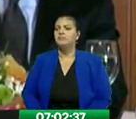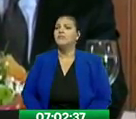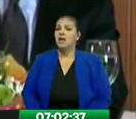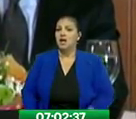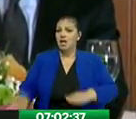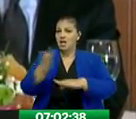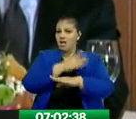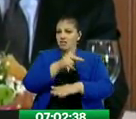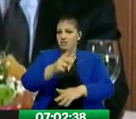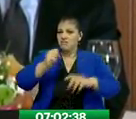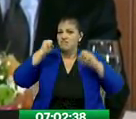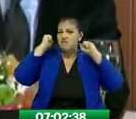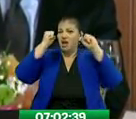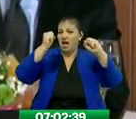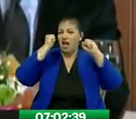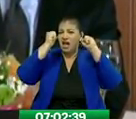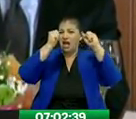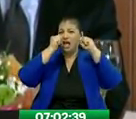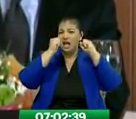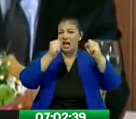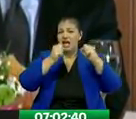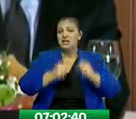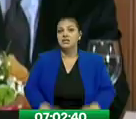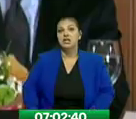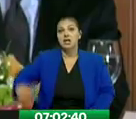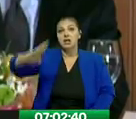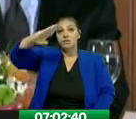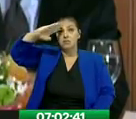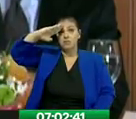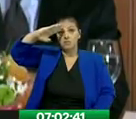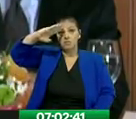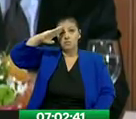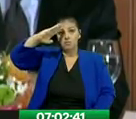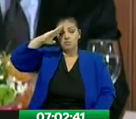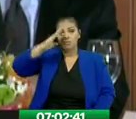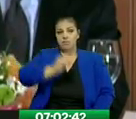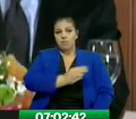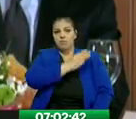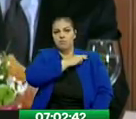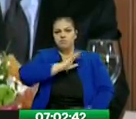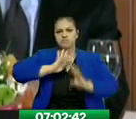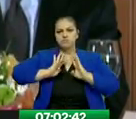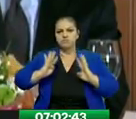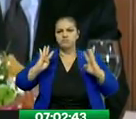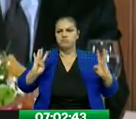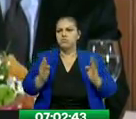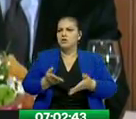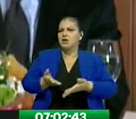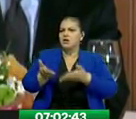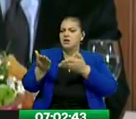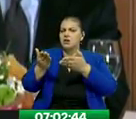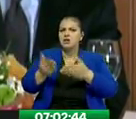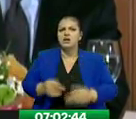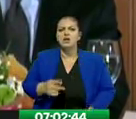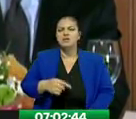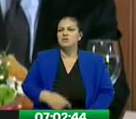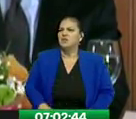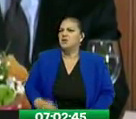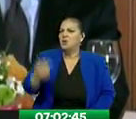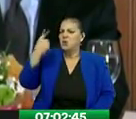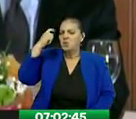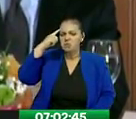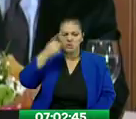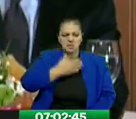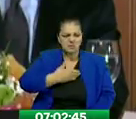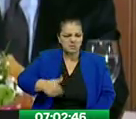su esfuerzo, su dedicación, su lealtad a su persona como gobernante y, sobre